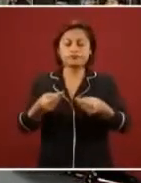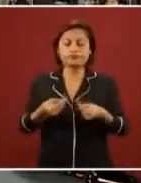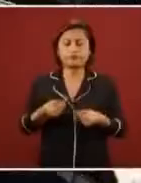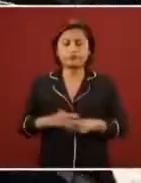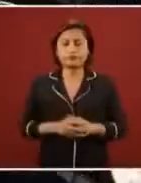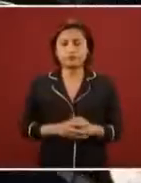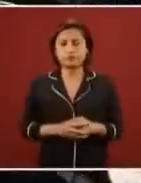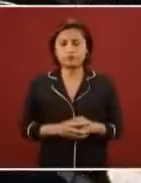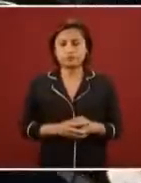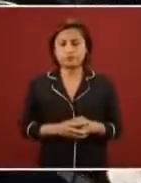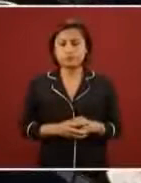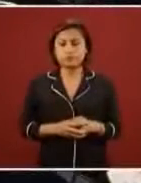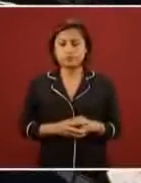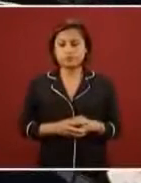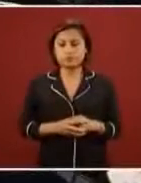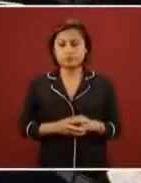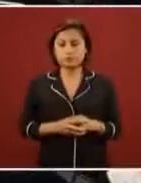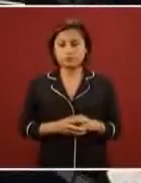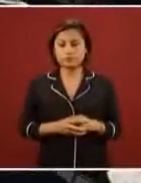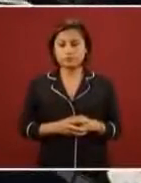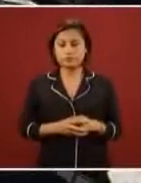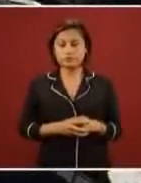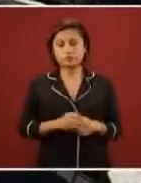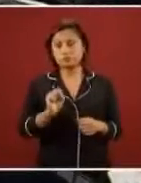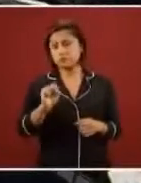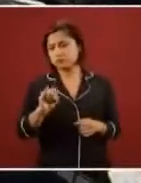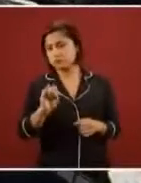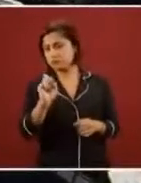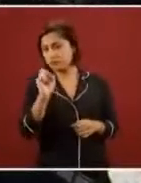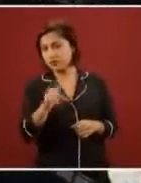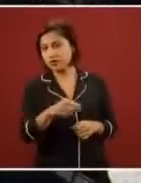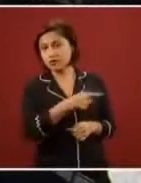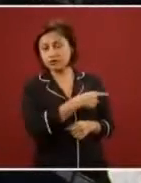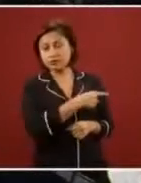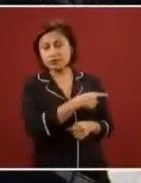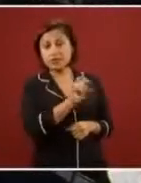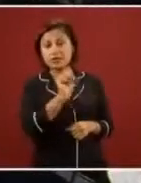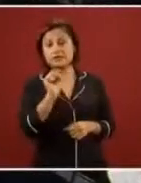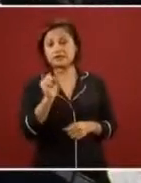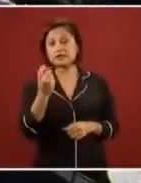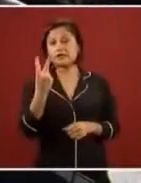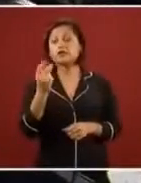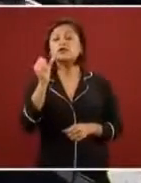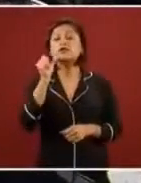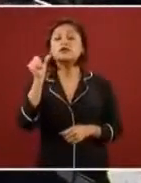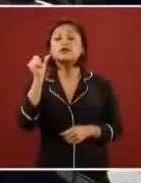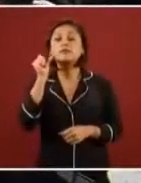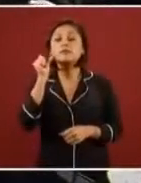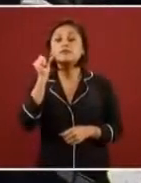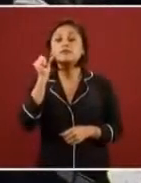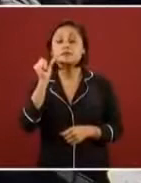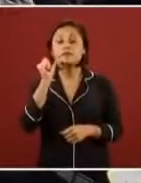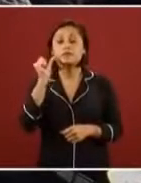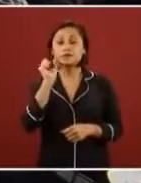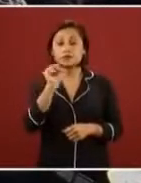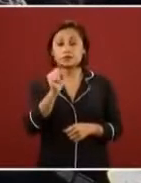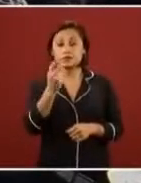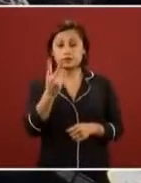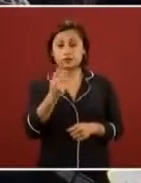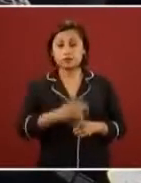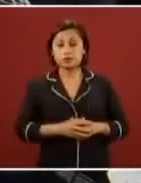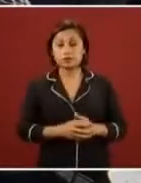Sí, pero no pones. Sí, bueno. 62 ayer. Mira dónde.